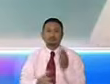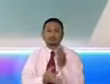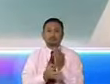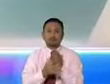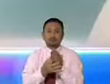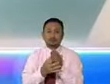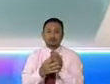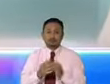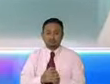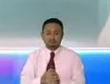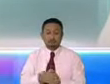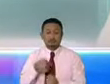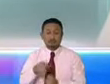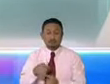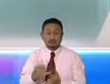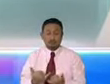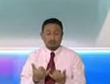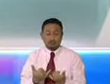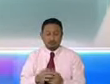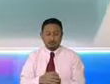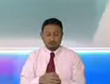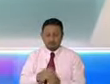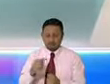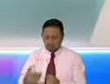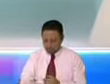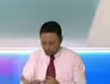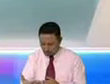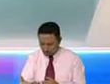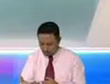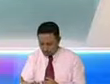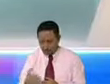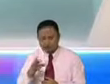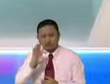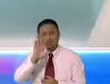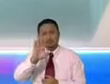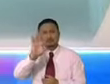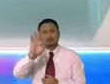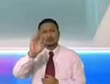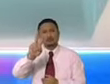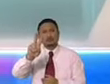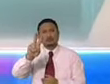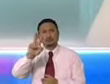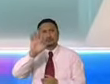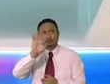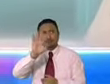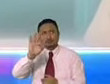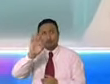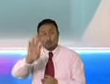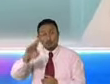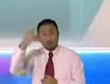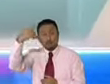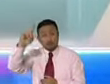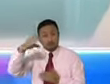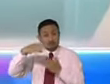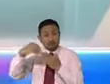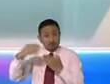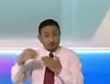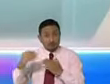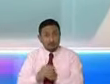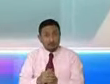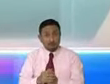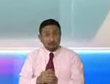Resto, con lo que nos hemos encontrado, son 994 millones de dólares por